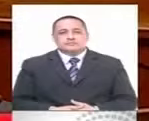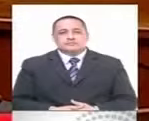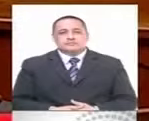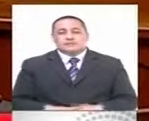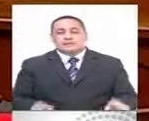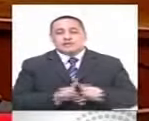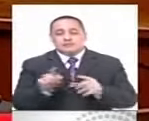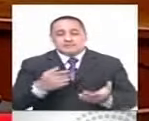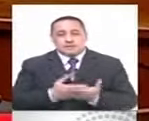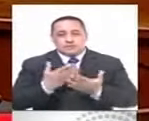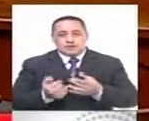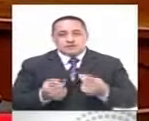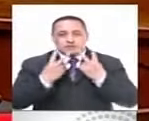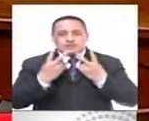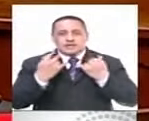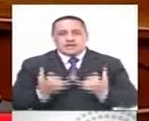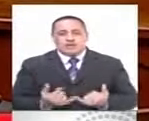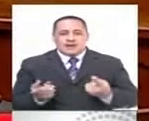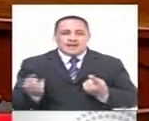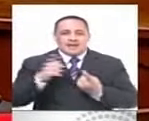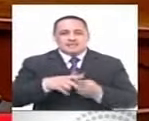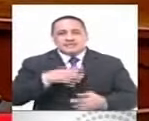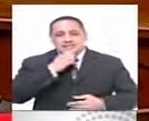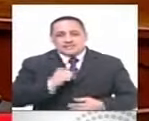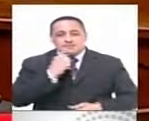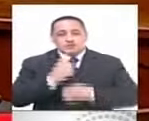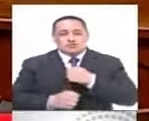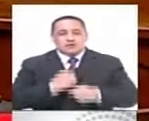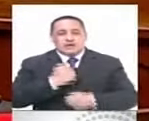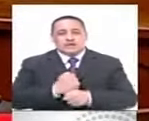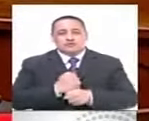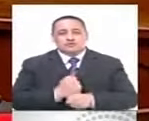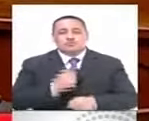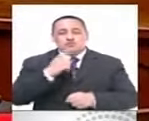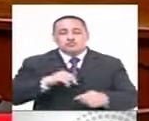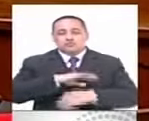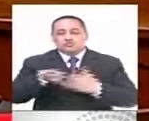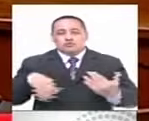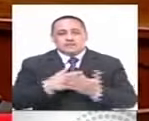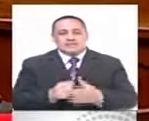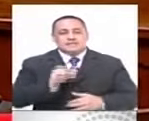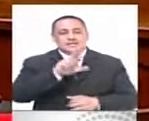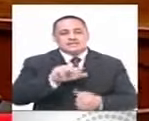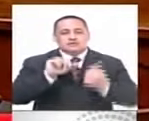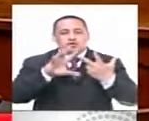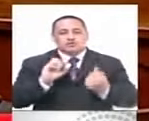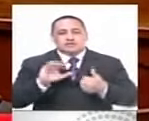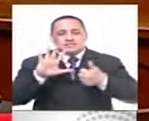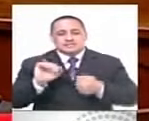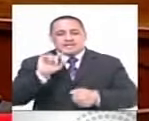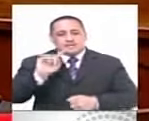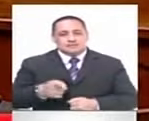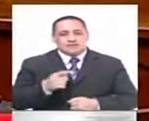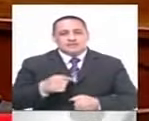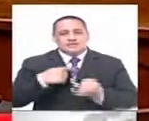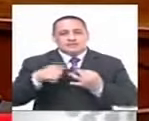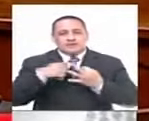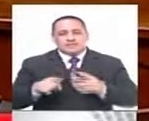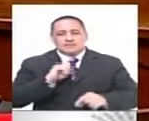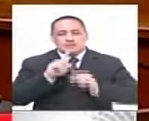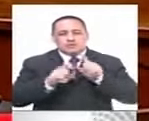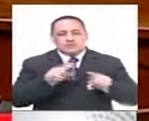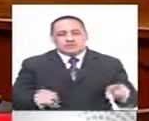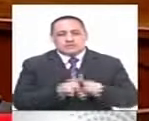Se ha previsto realizar a diciembre del presente año un total de 386.000 consultas